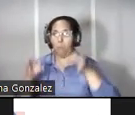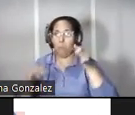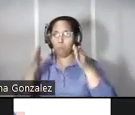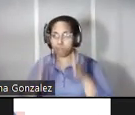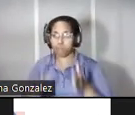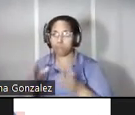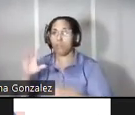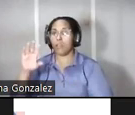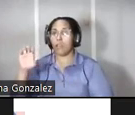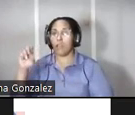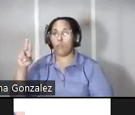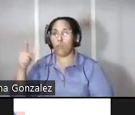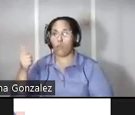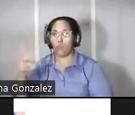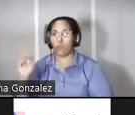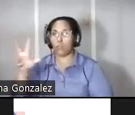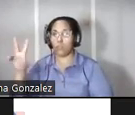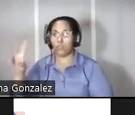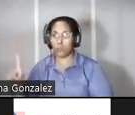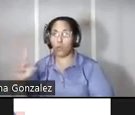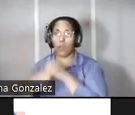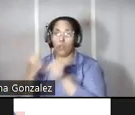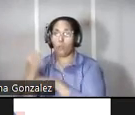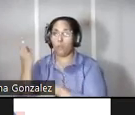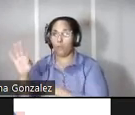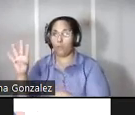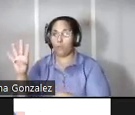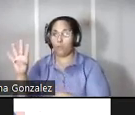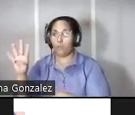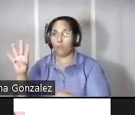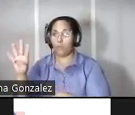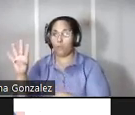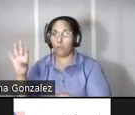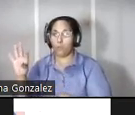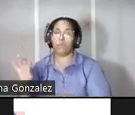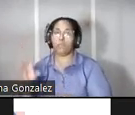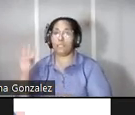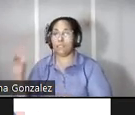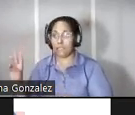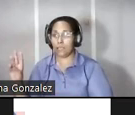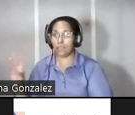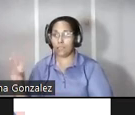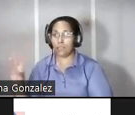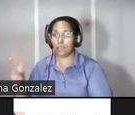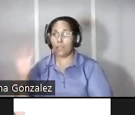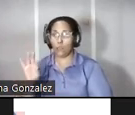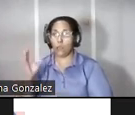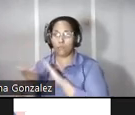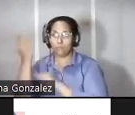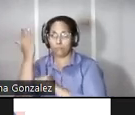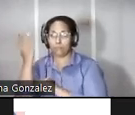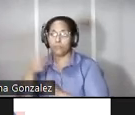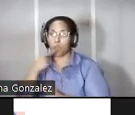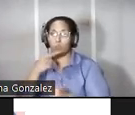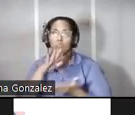Eugenio Camacho para el 31 de octubre del 46 a las 9 a.m. Y eso lo dice claramente, ¿verdad?